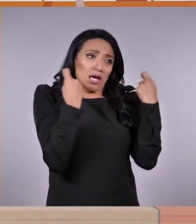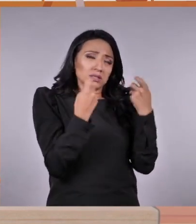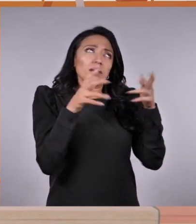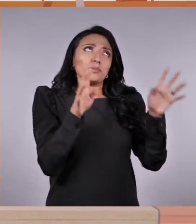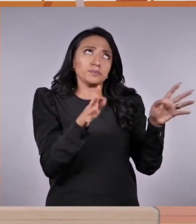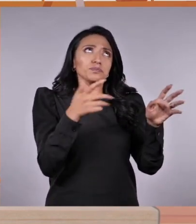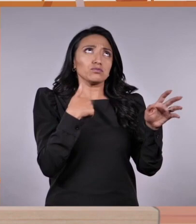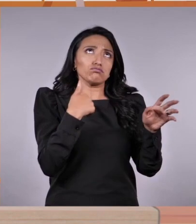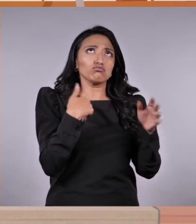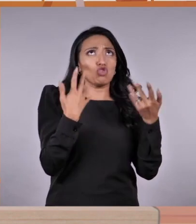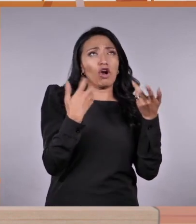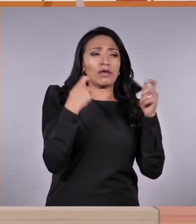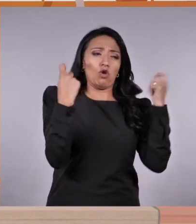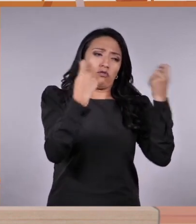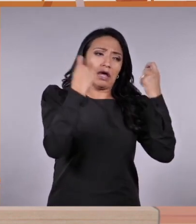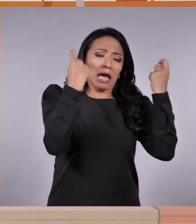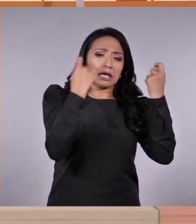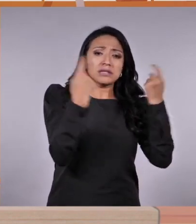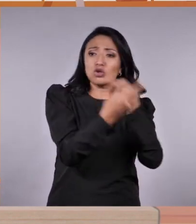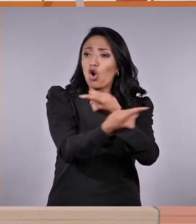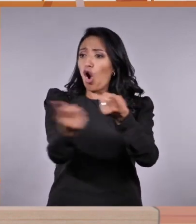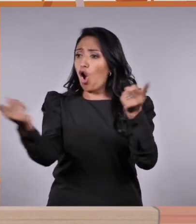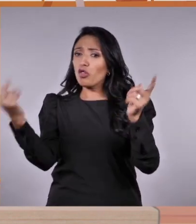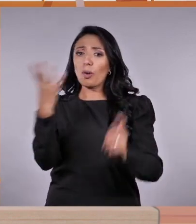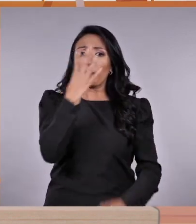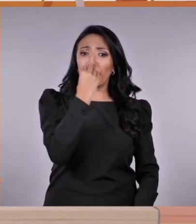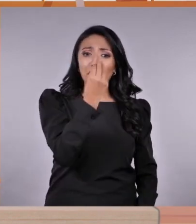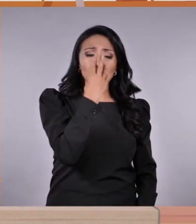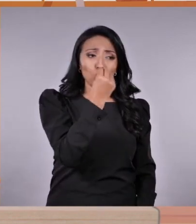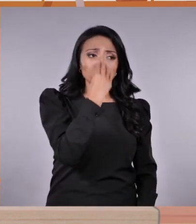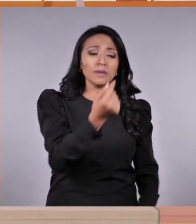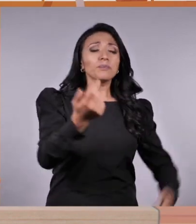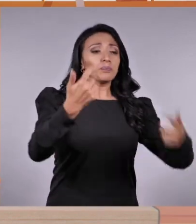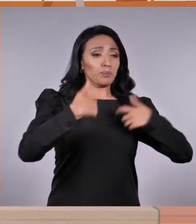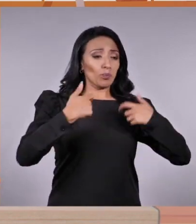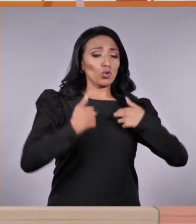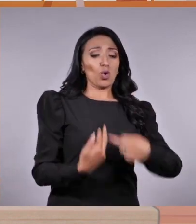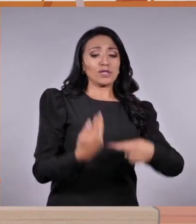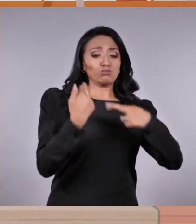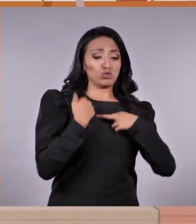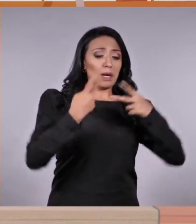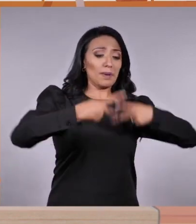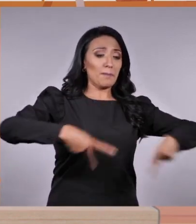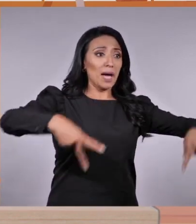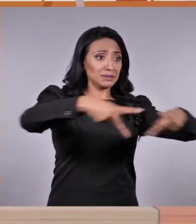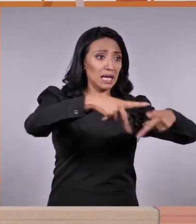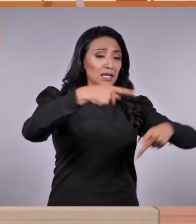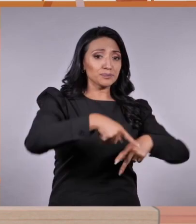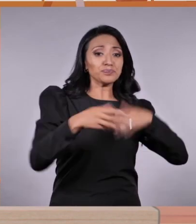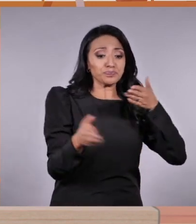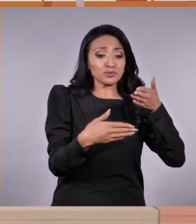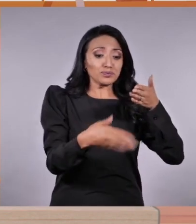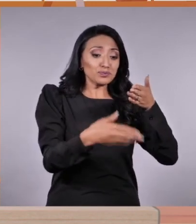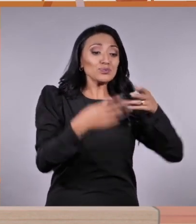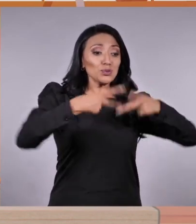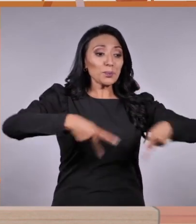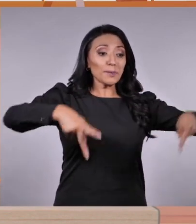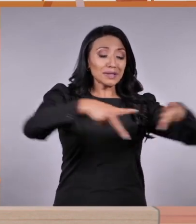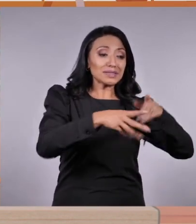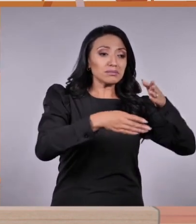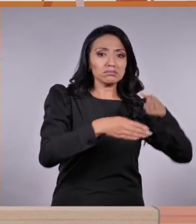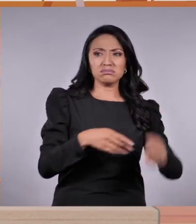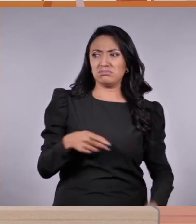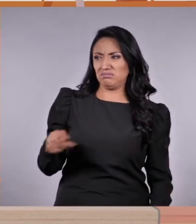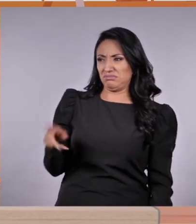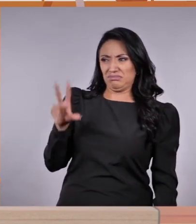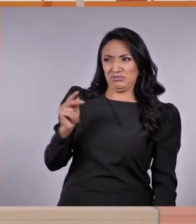quería hacer una fiesta con todos los peluches. Y yo soy la encargada de llevar la comida. Y hice este pastel delicioso. No se